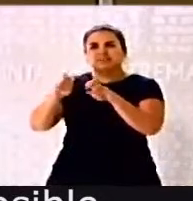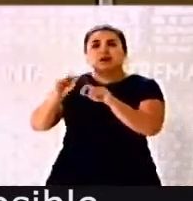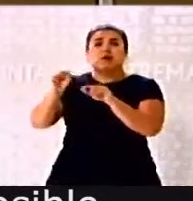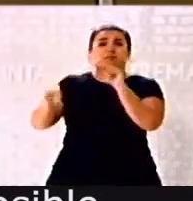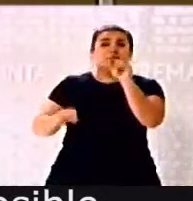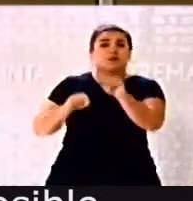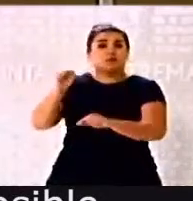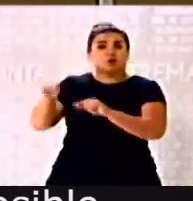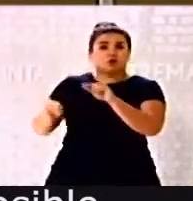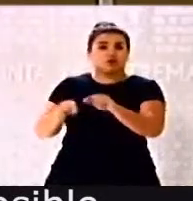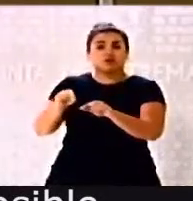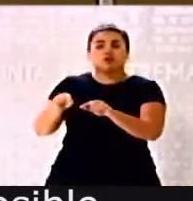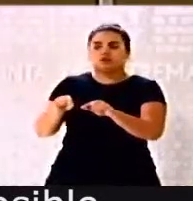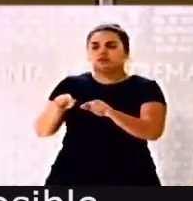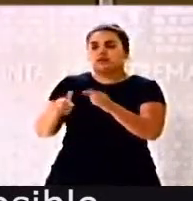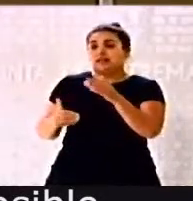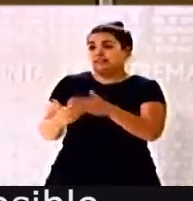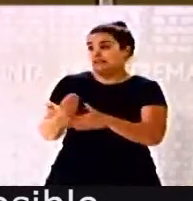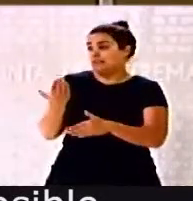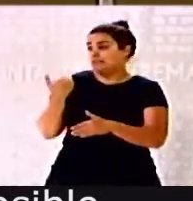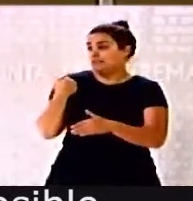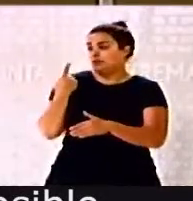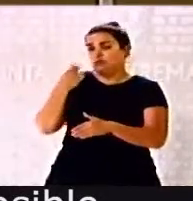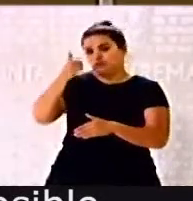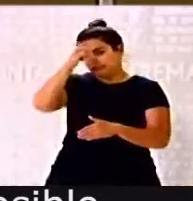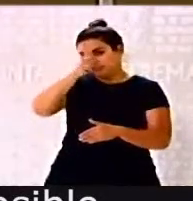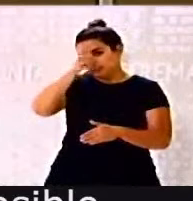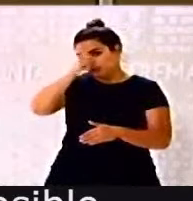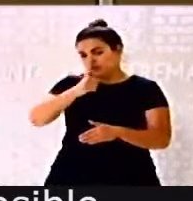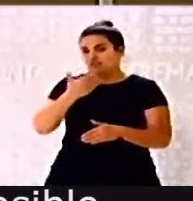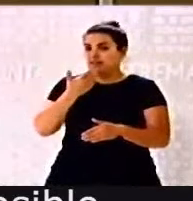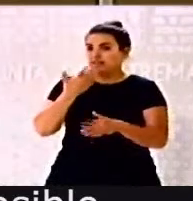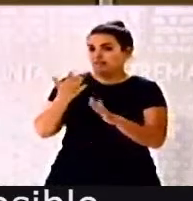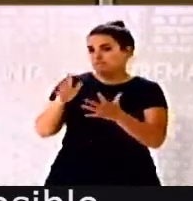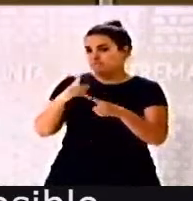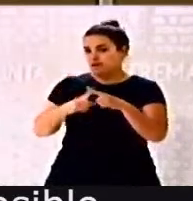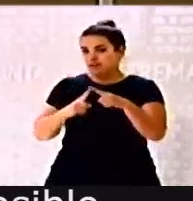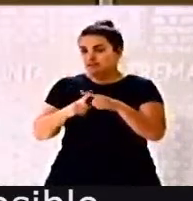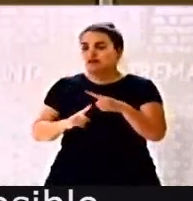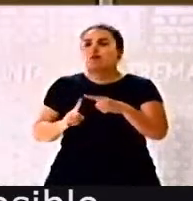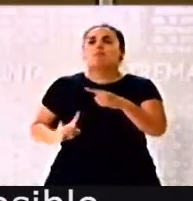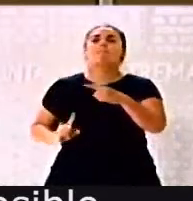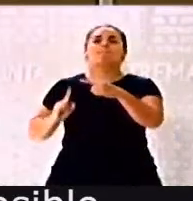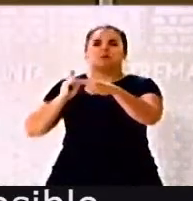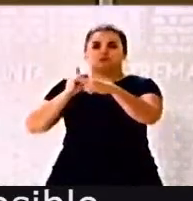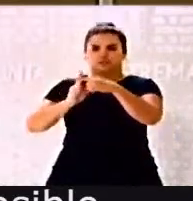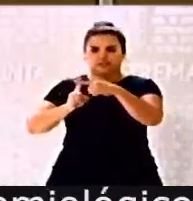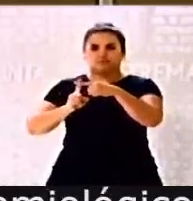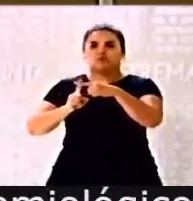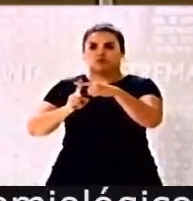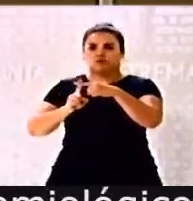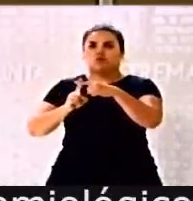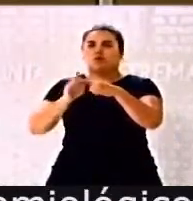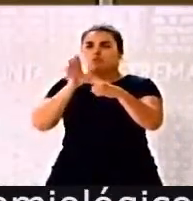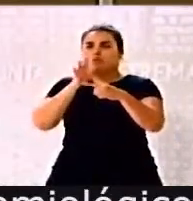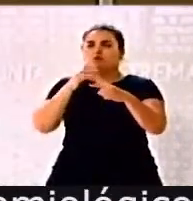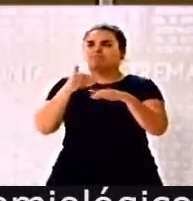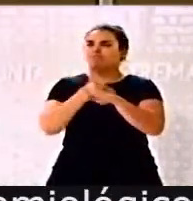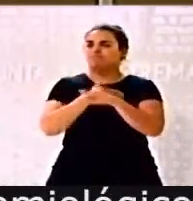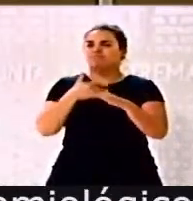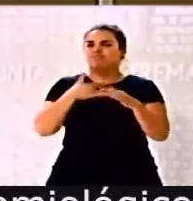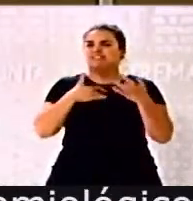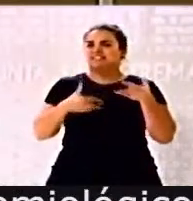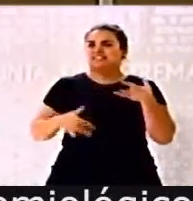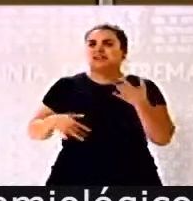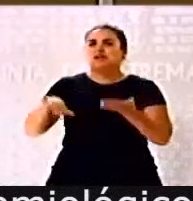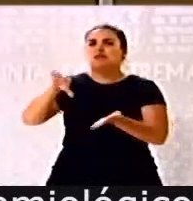estamos haciendo, en el día de ayer un señor de mediana edad dio positivo tras presentar síntomas en la